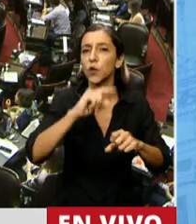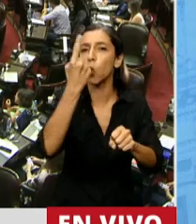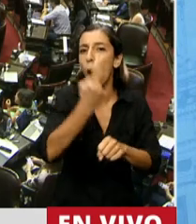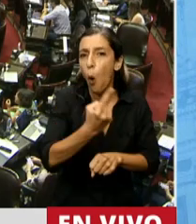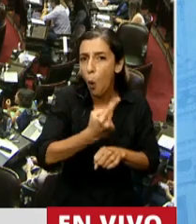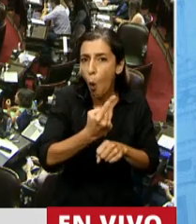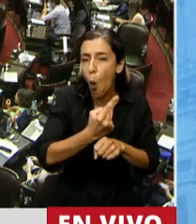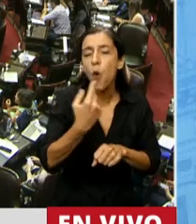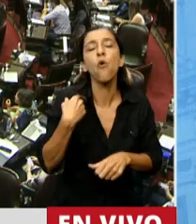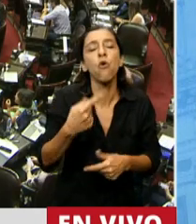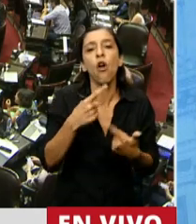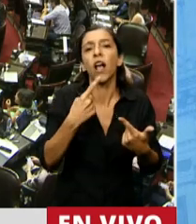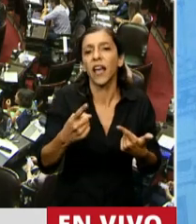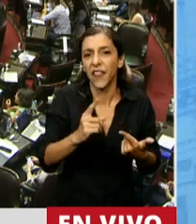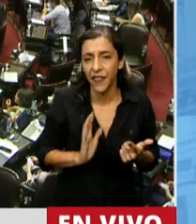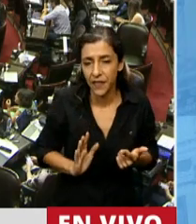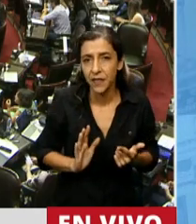donde dice que